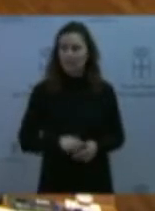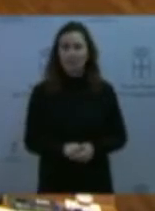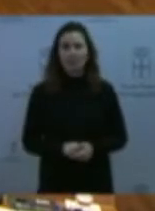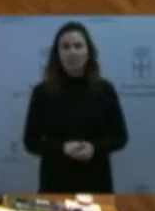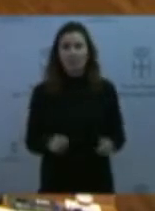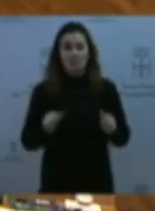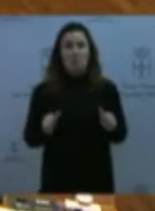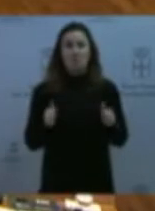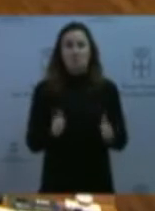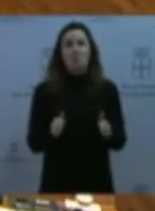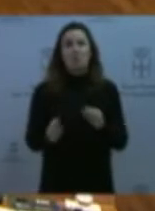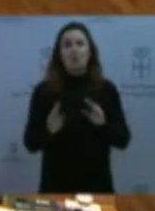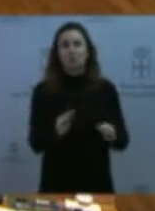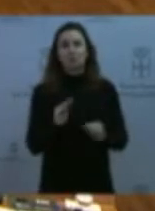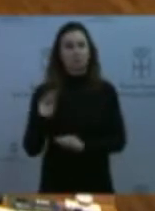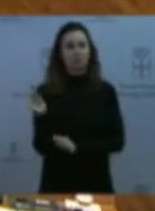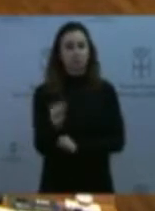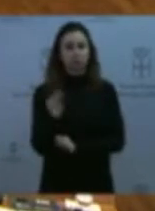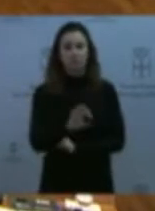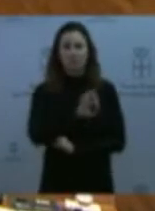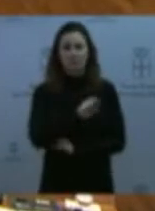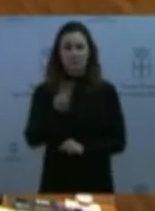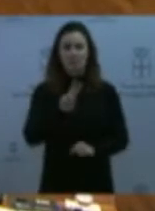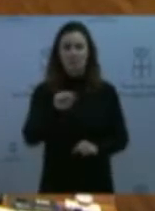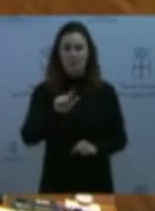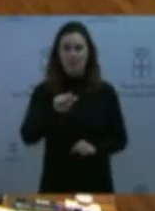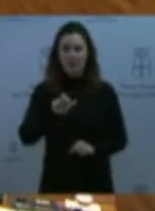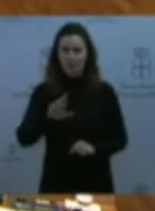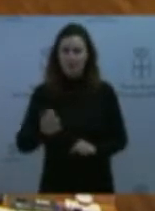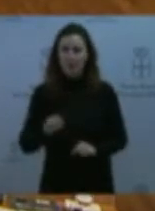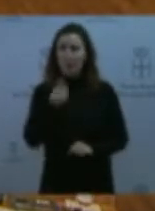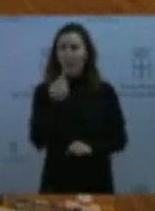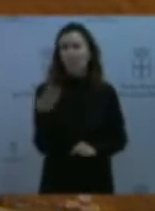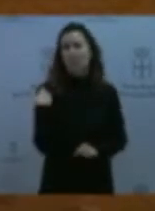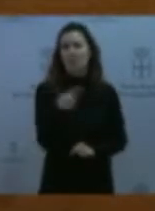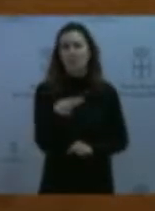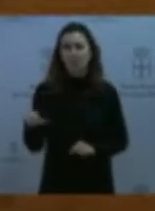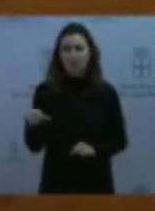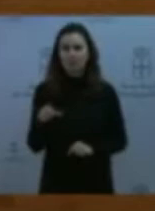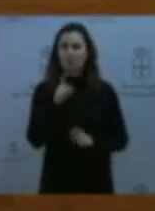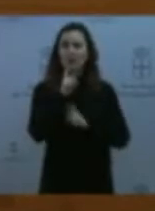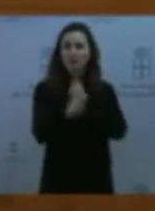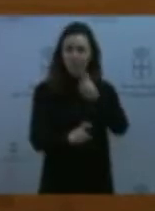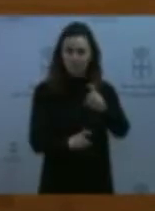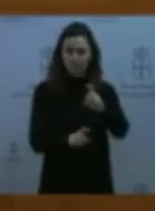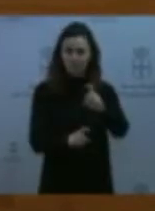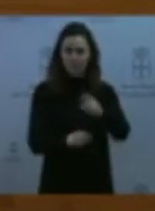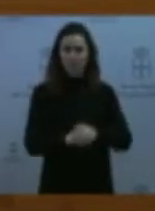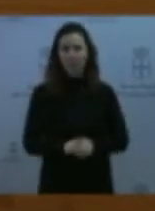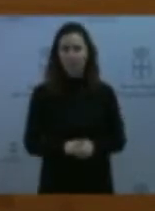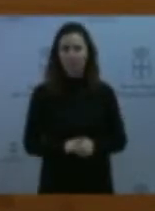señora Valero diciendo que hace 2 semanas advertíamos. A mí esto me parece que se podría